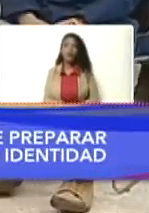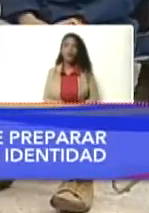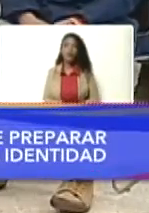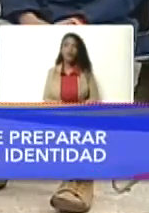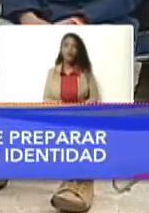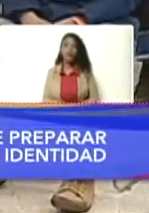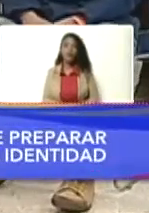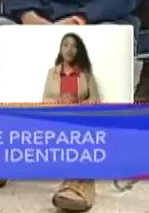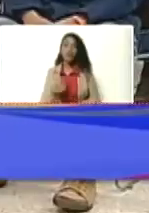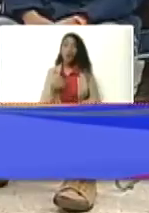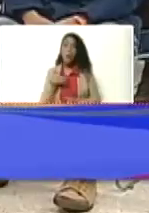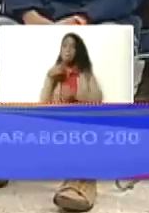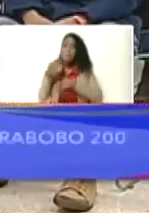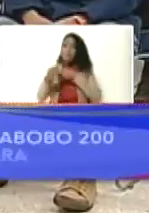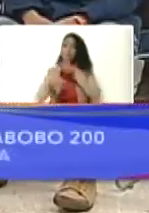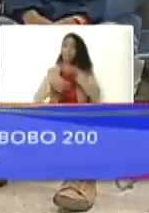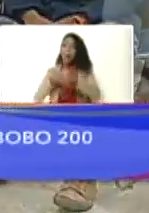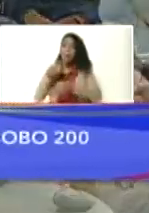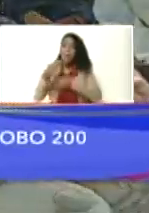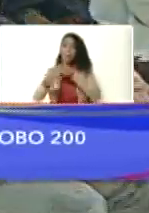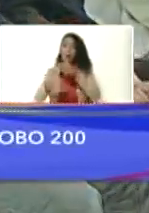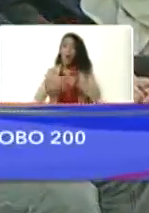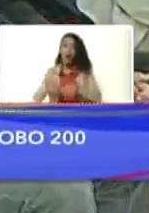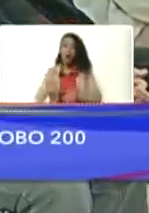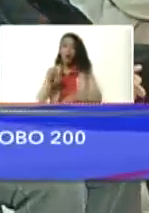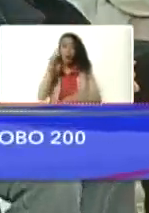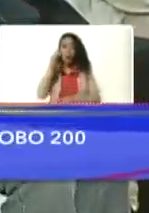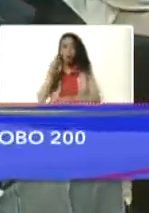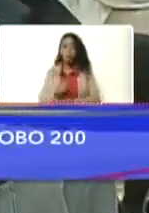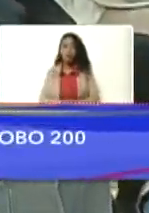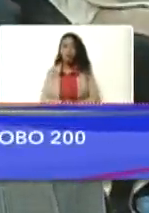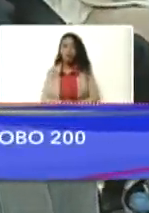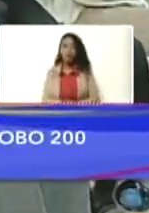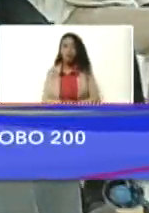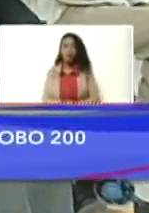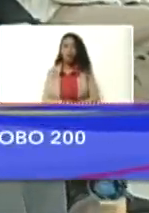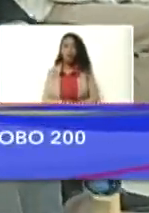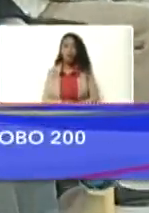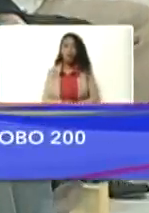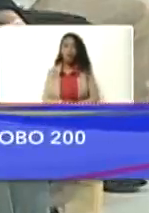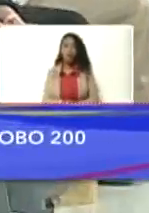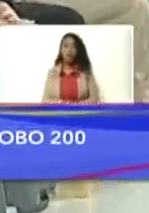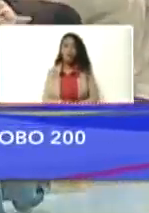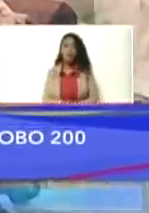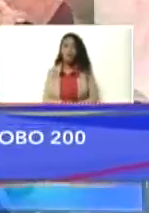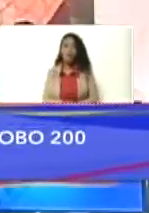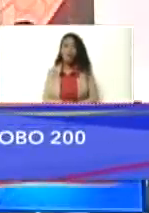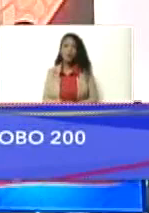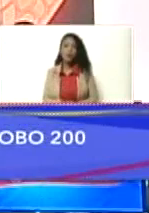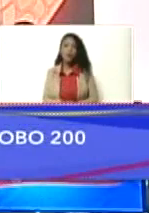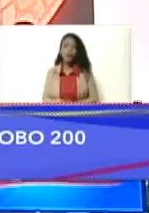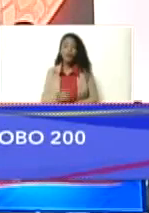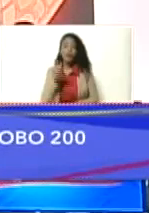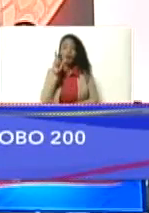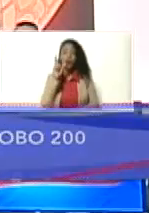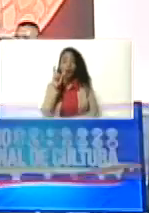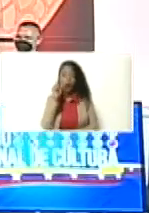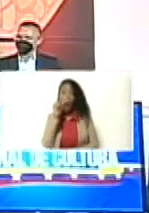Yo le comentaba a Ernesto Villegas en estos días, Ernestico, el Benjamín de los Villegas por el